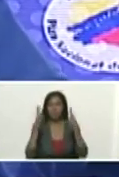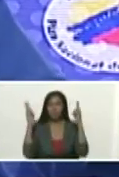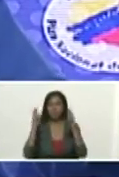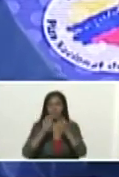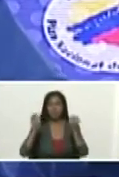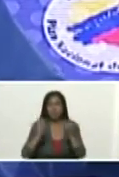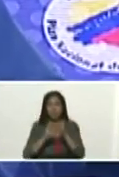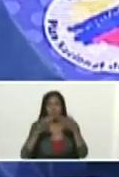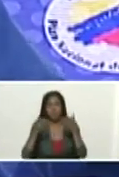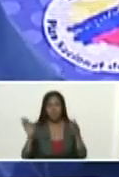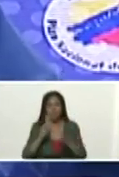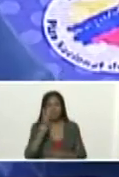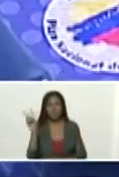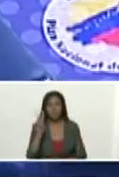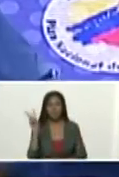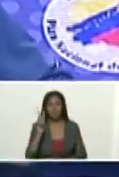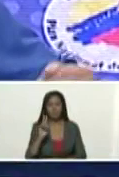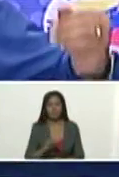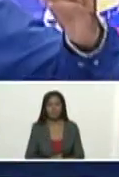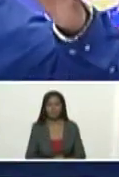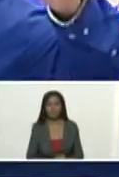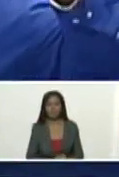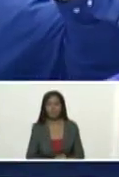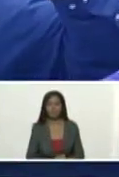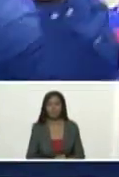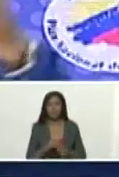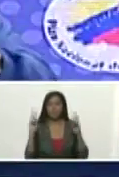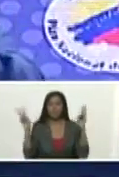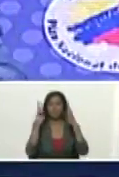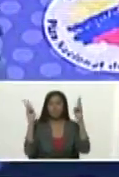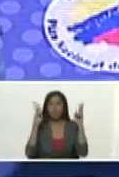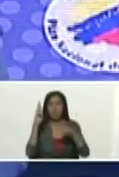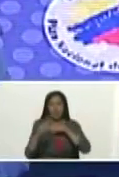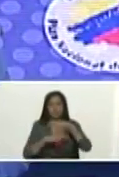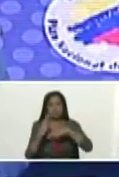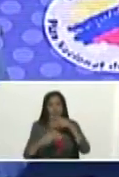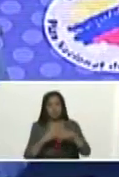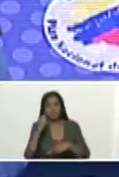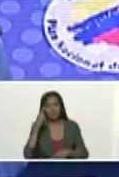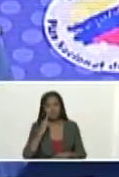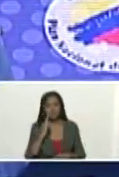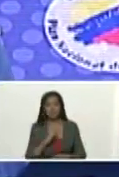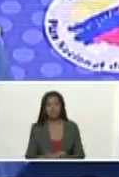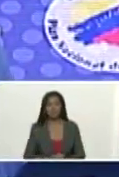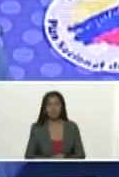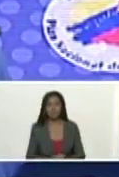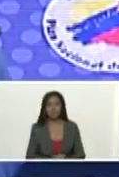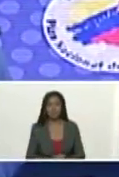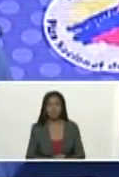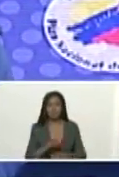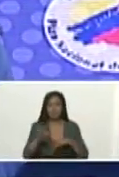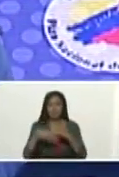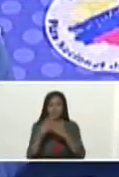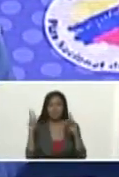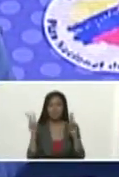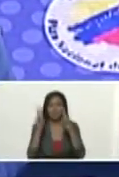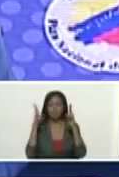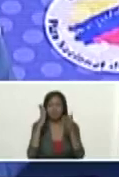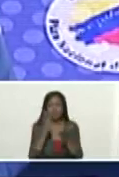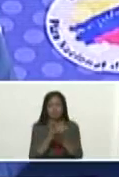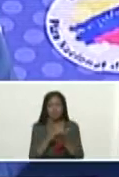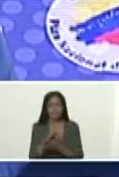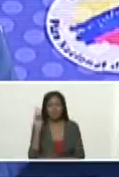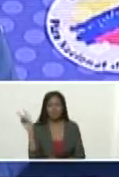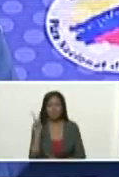educación pública de Venezuela! ¡Que viva la revolución bolivariana! ¡Hasta la victoria siempre,